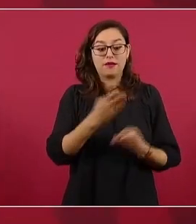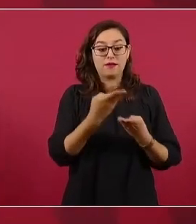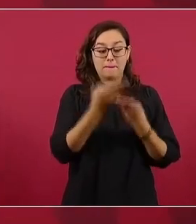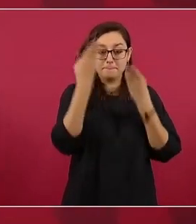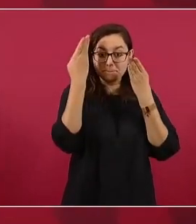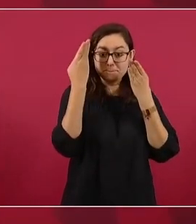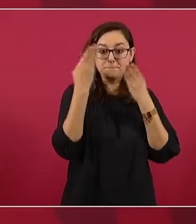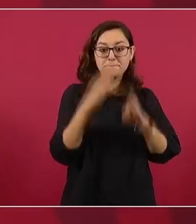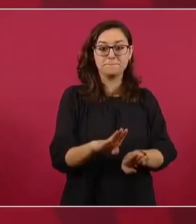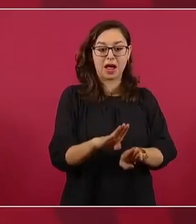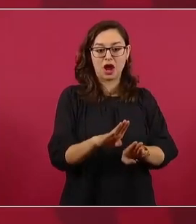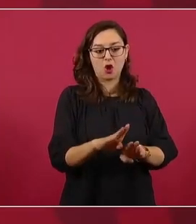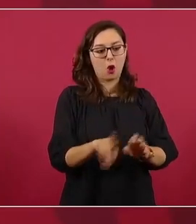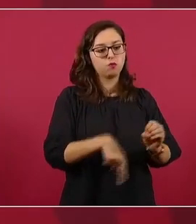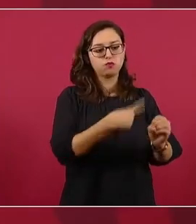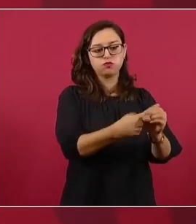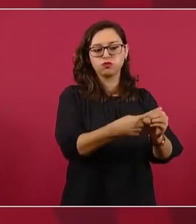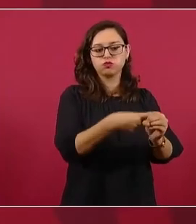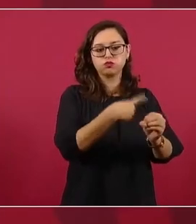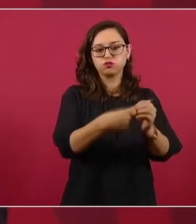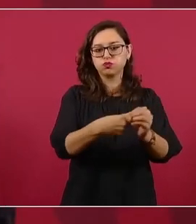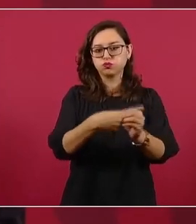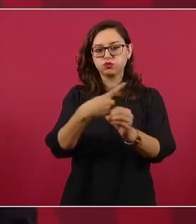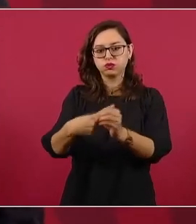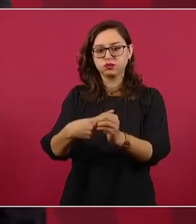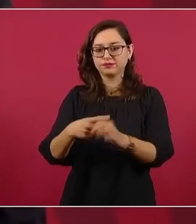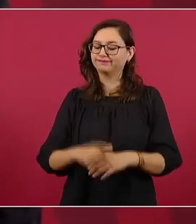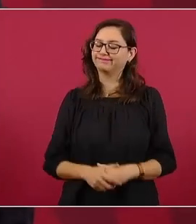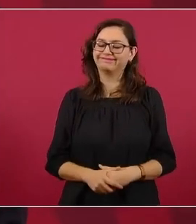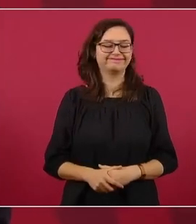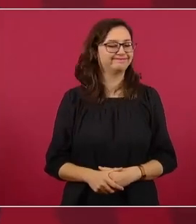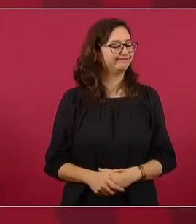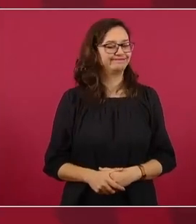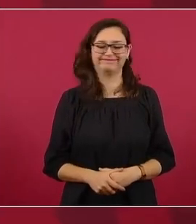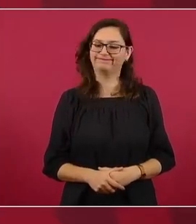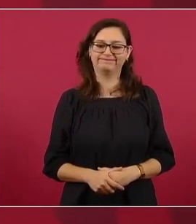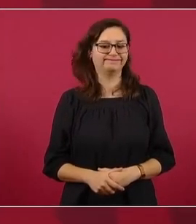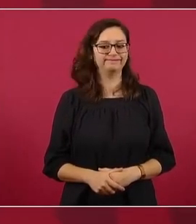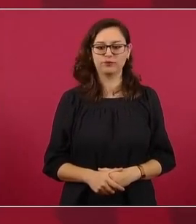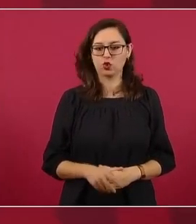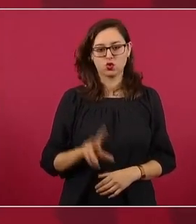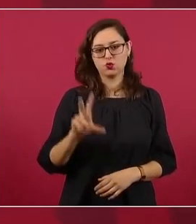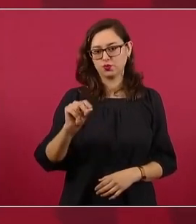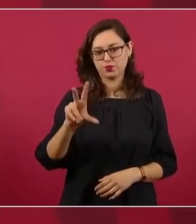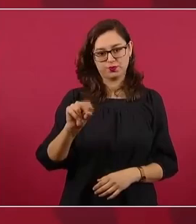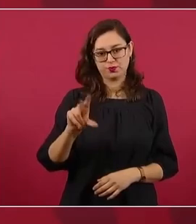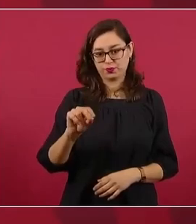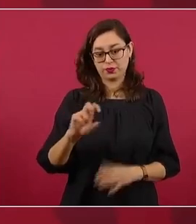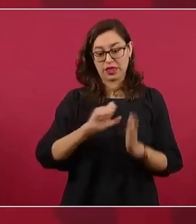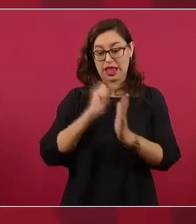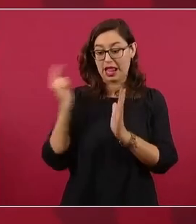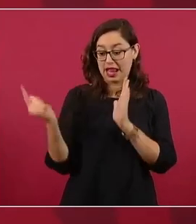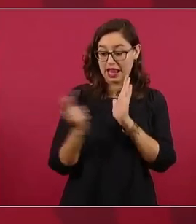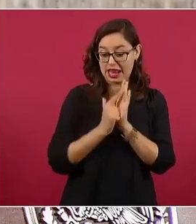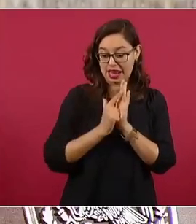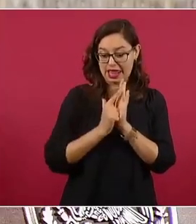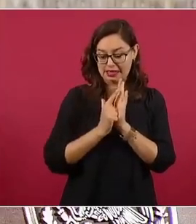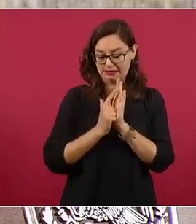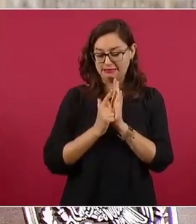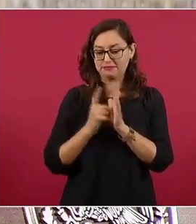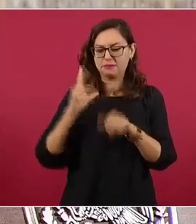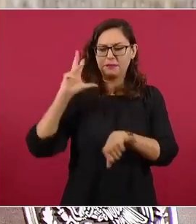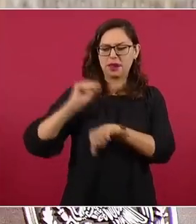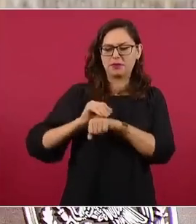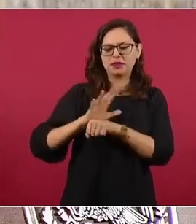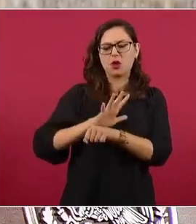congela personas, de acuerdo con la ley. Este es un sistema mundial. La inteligencia financiera y las